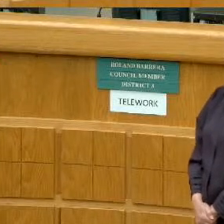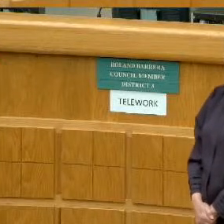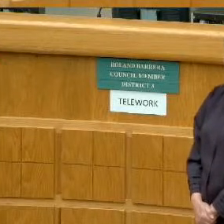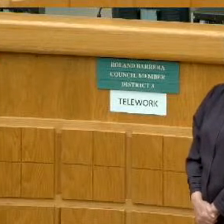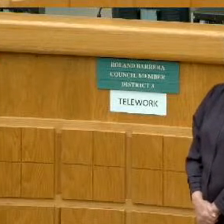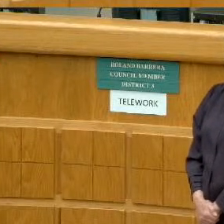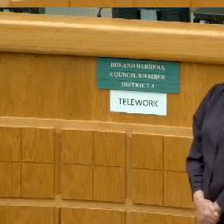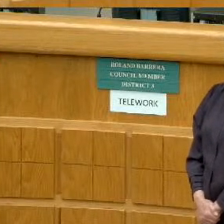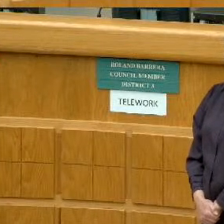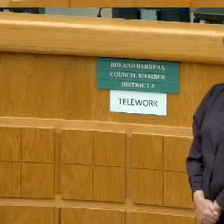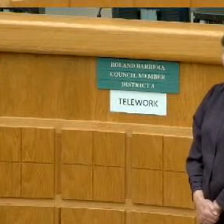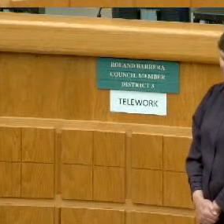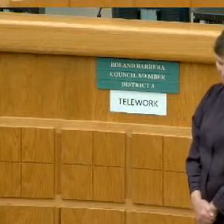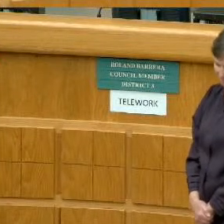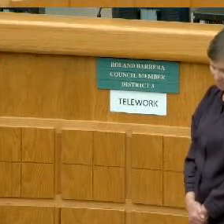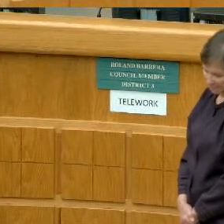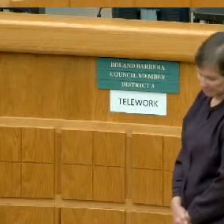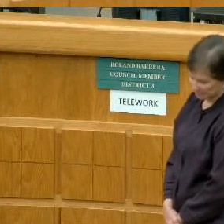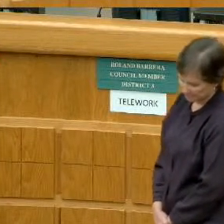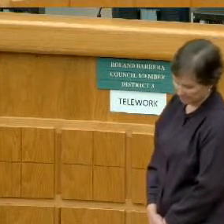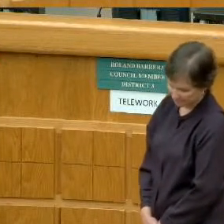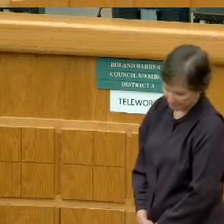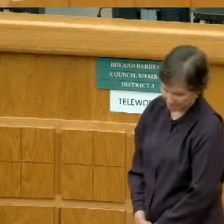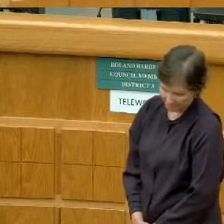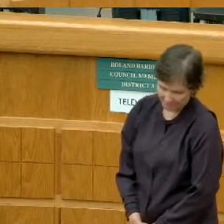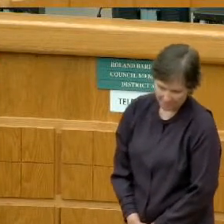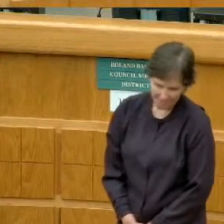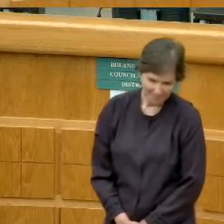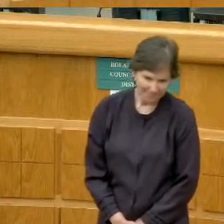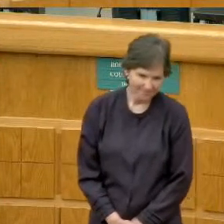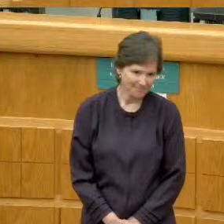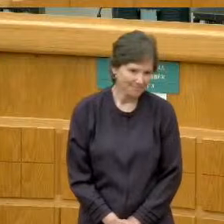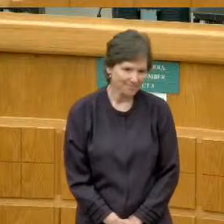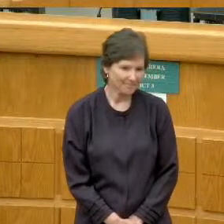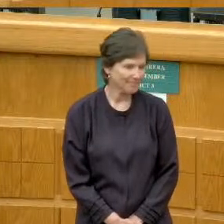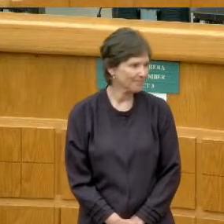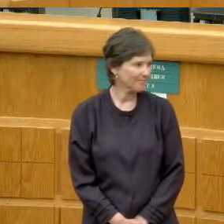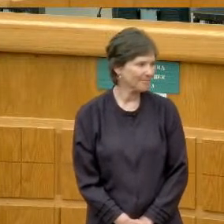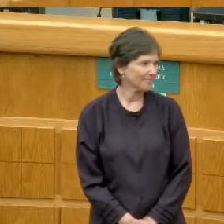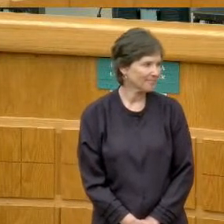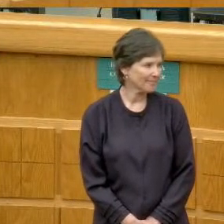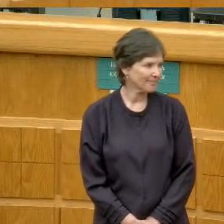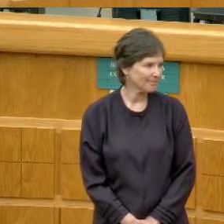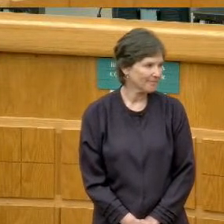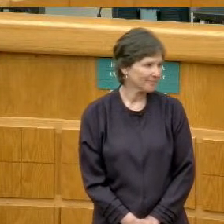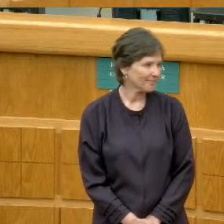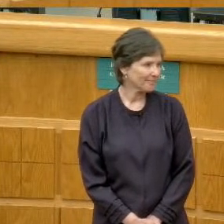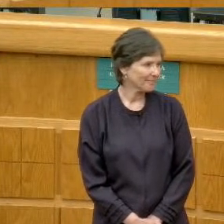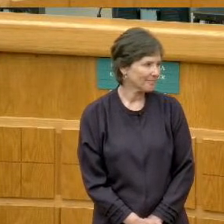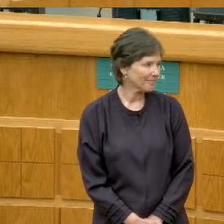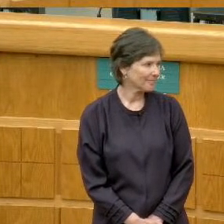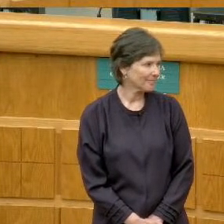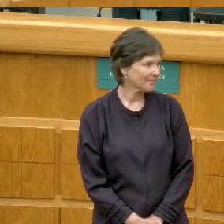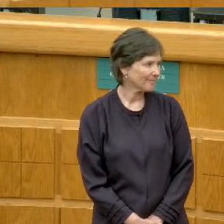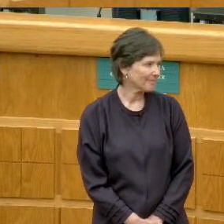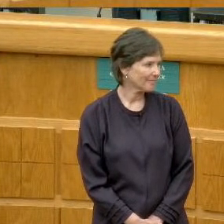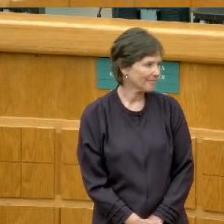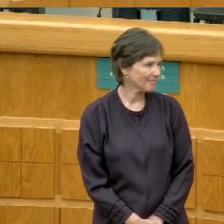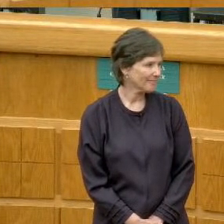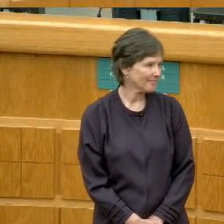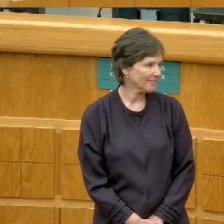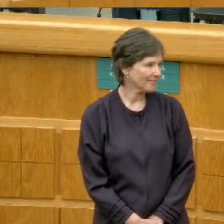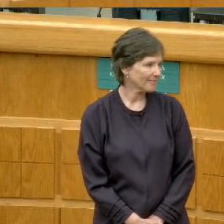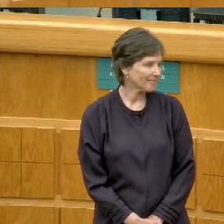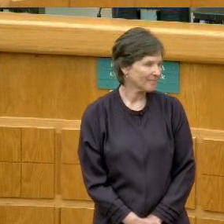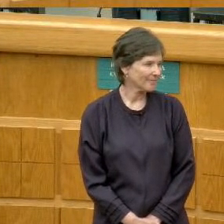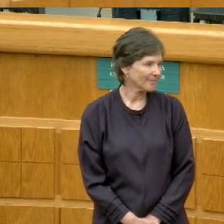recomendación de salud pública para retrasar la instrucción en persona hasta después del 7 de septiembre del 2020. Y aunque